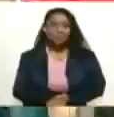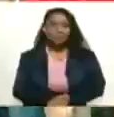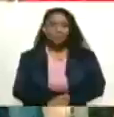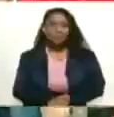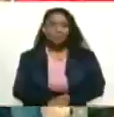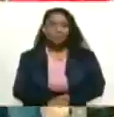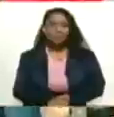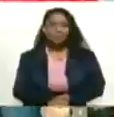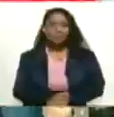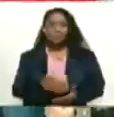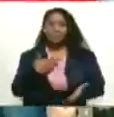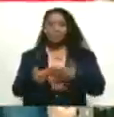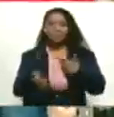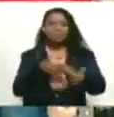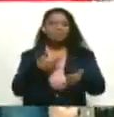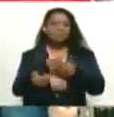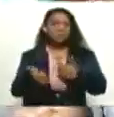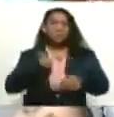¡Pase lo que pase!